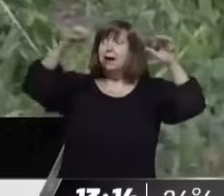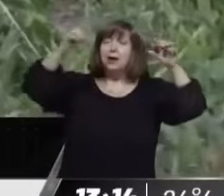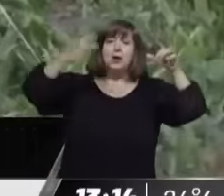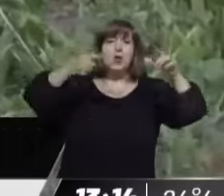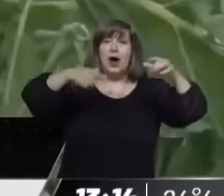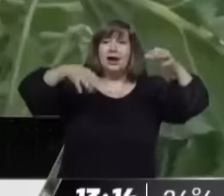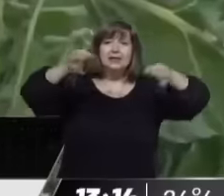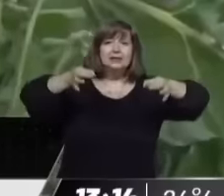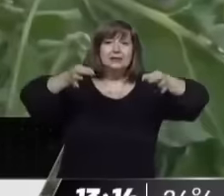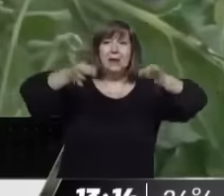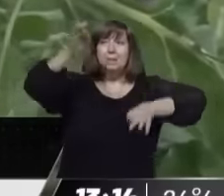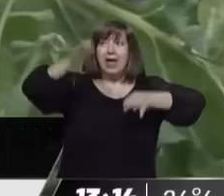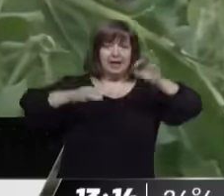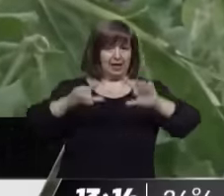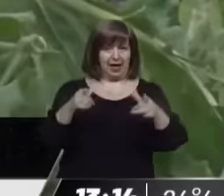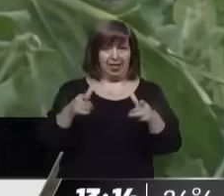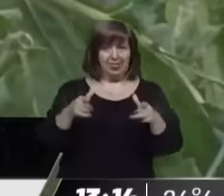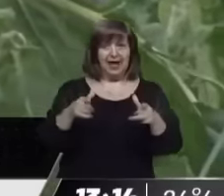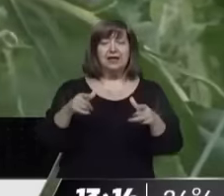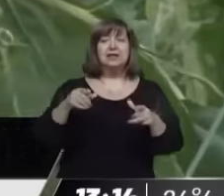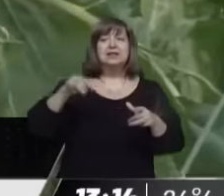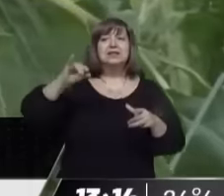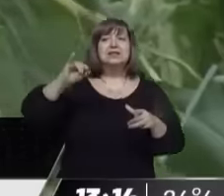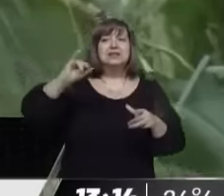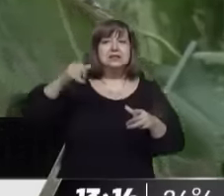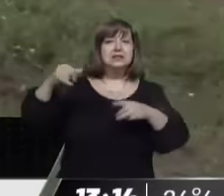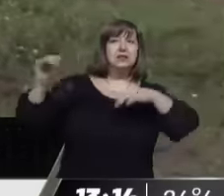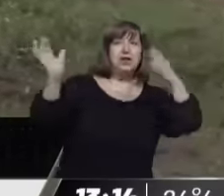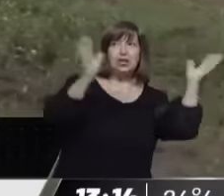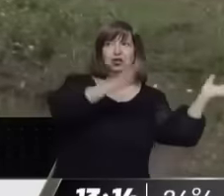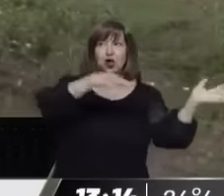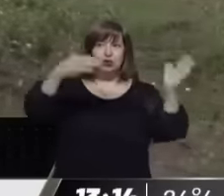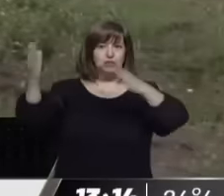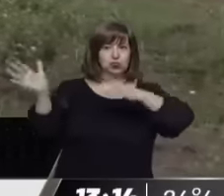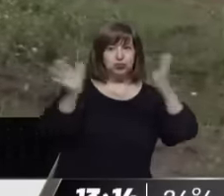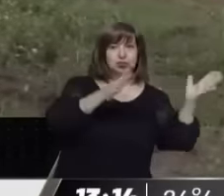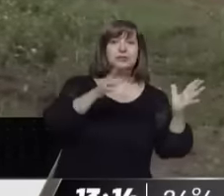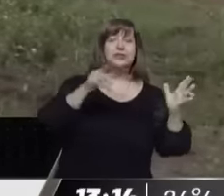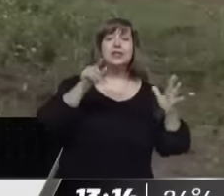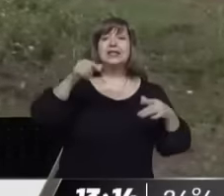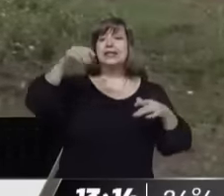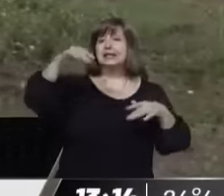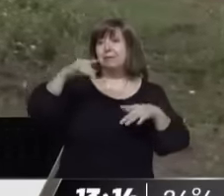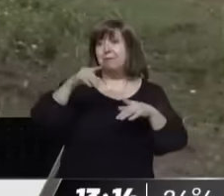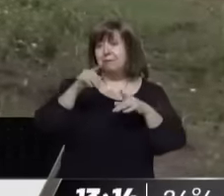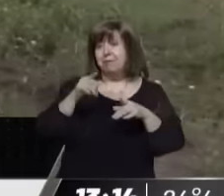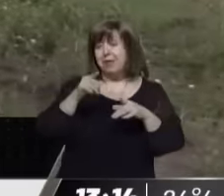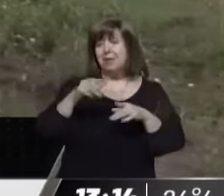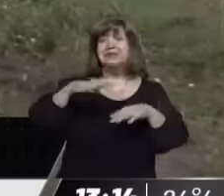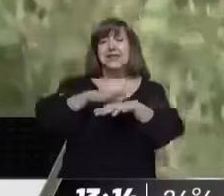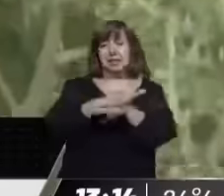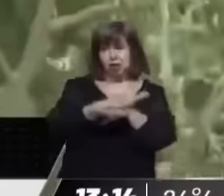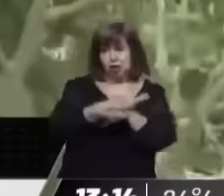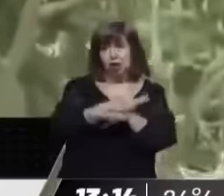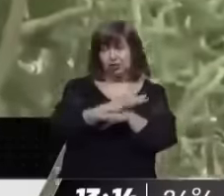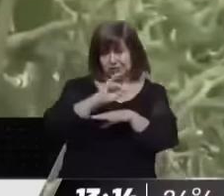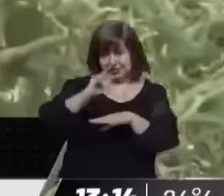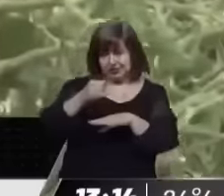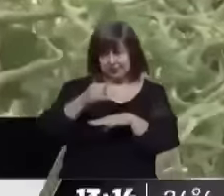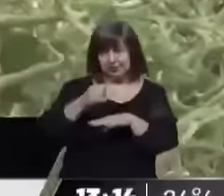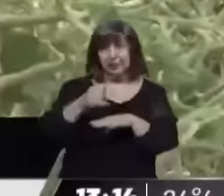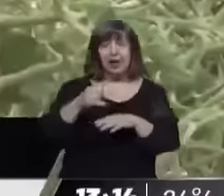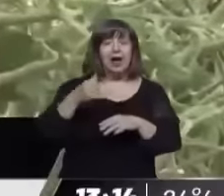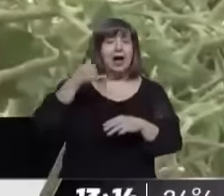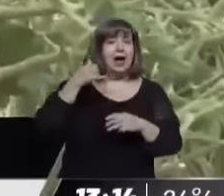granizo, no con la fuerza que el granizo ha tenido en estas zonas, como vos lo decías, Fray Luis Beltrán, también Barrancas. El teléfono